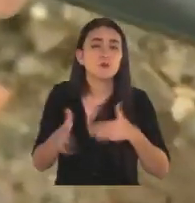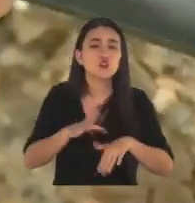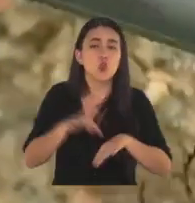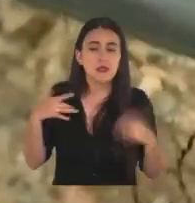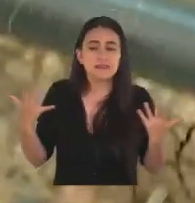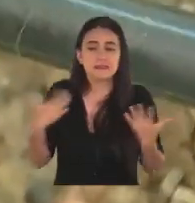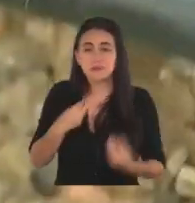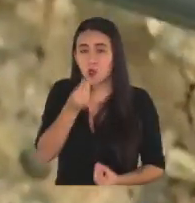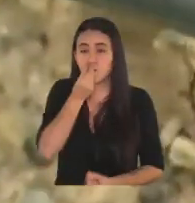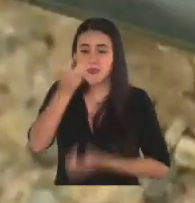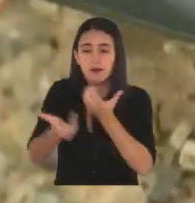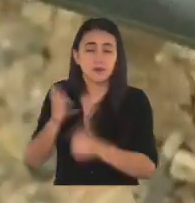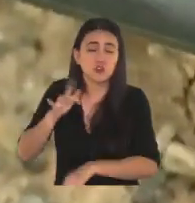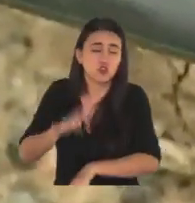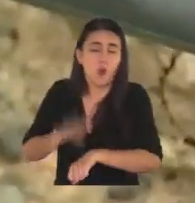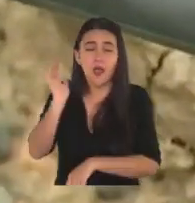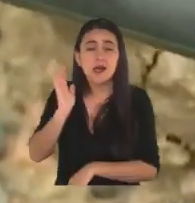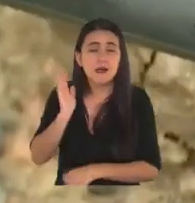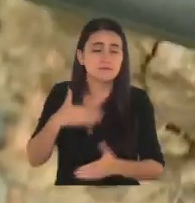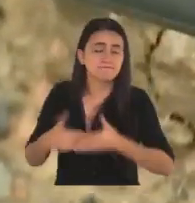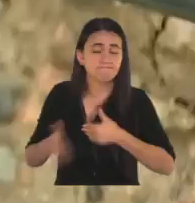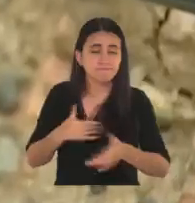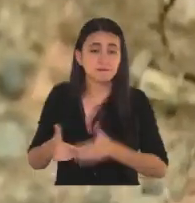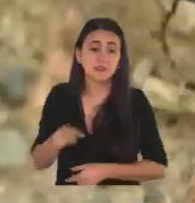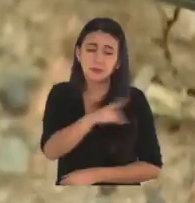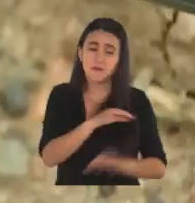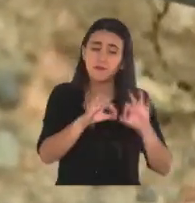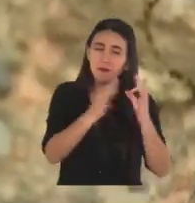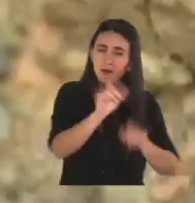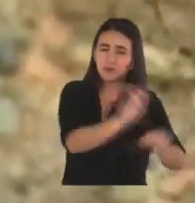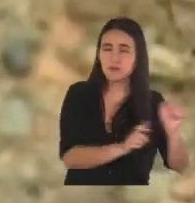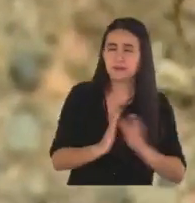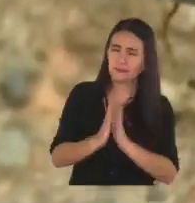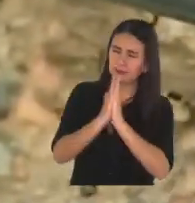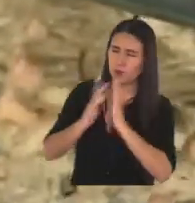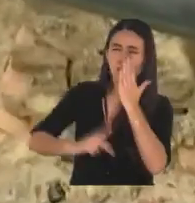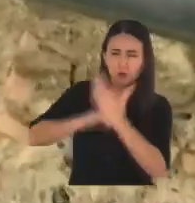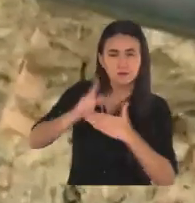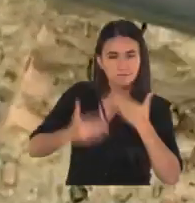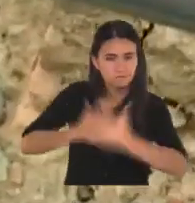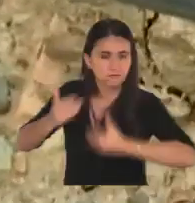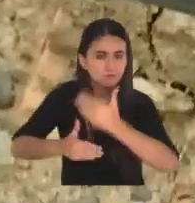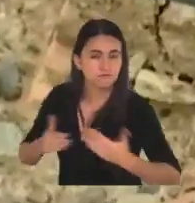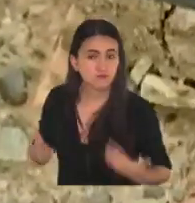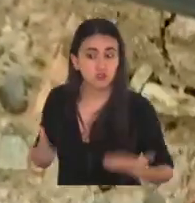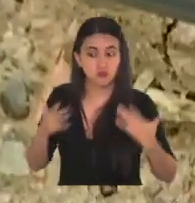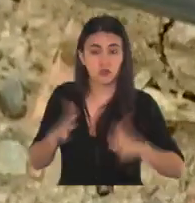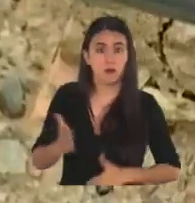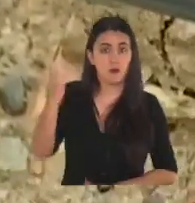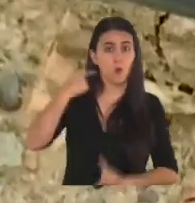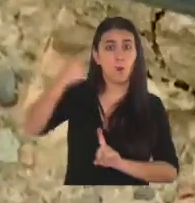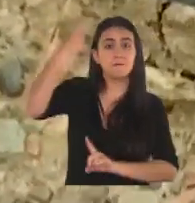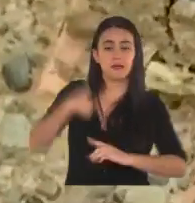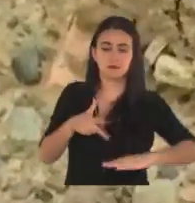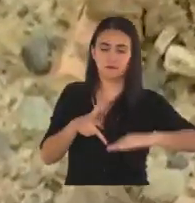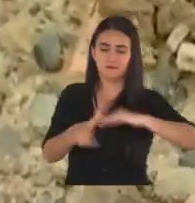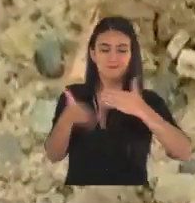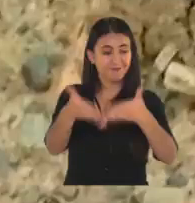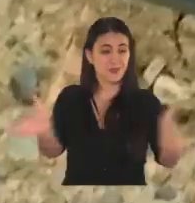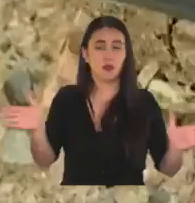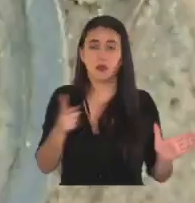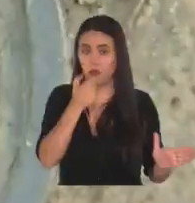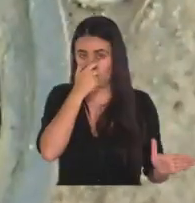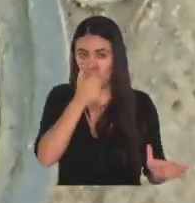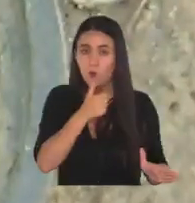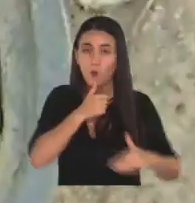para alimentarse. Ellos hoy piden mayor celeridad a este proyecto porque supuestamente fue inaugurado, pero de agua no han visto